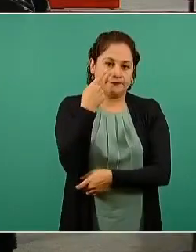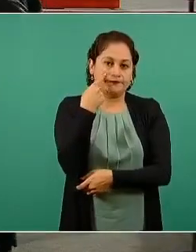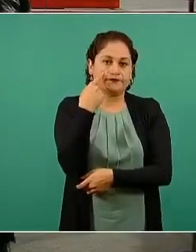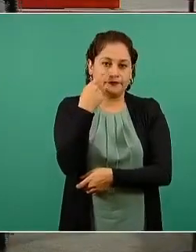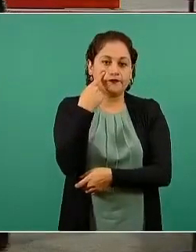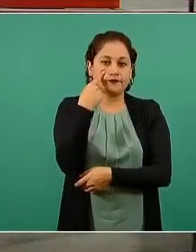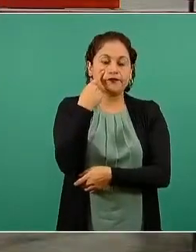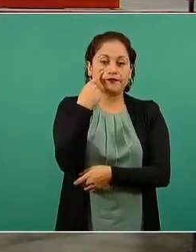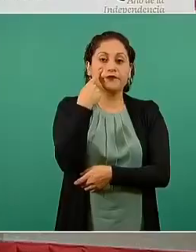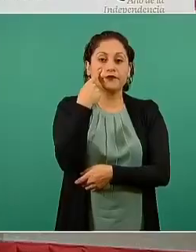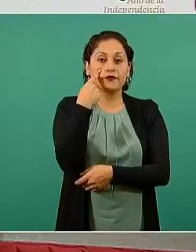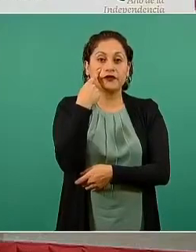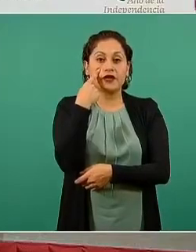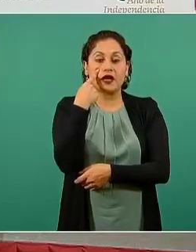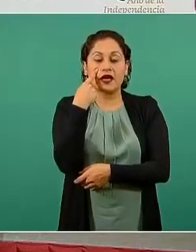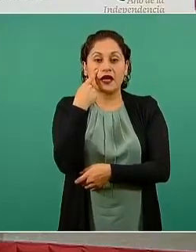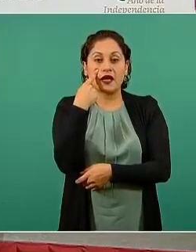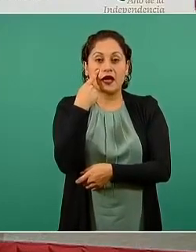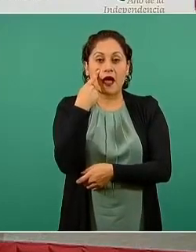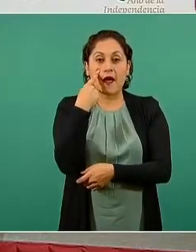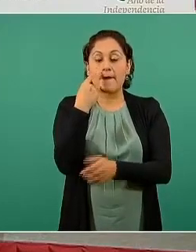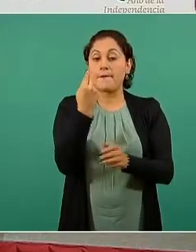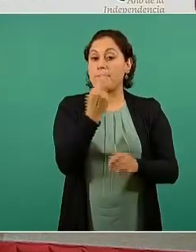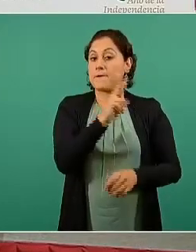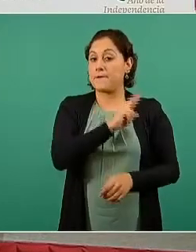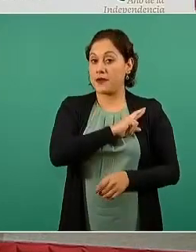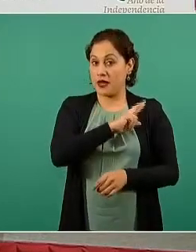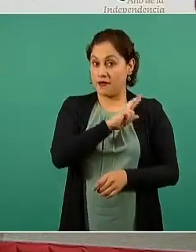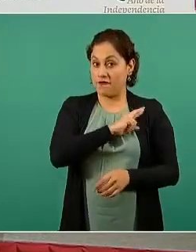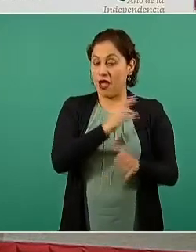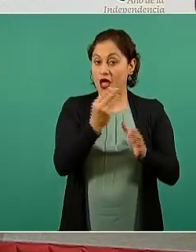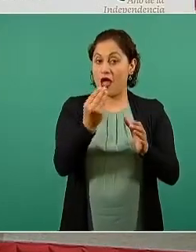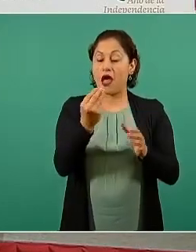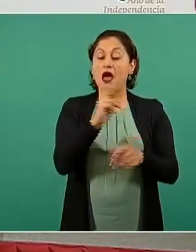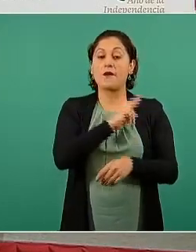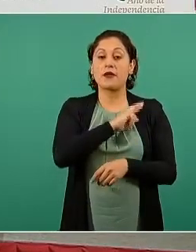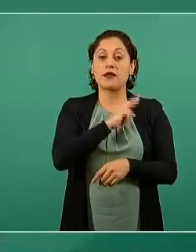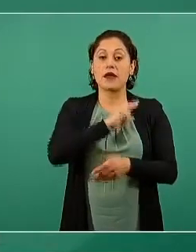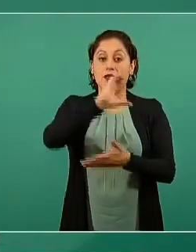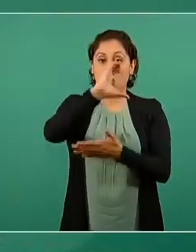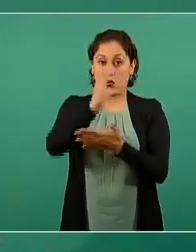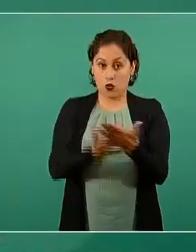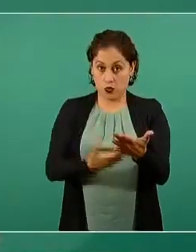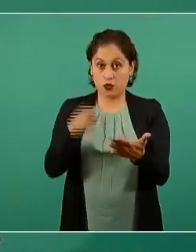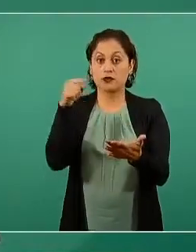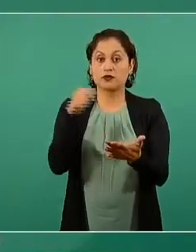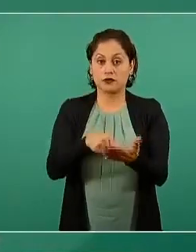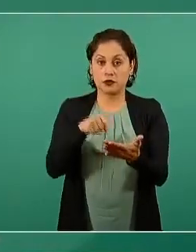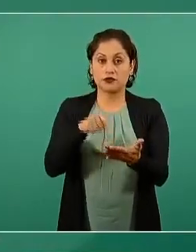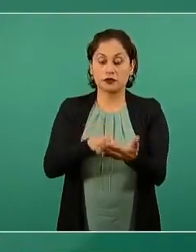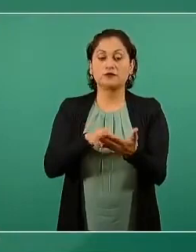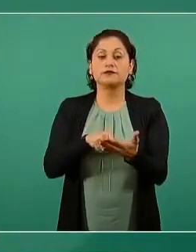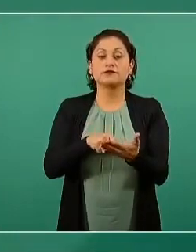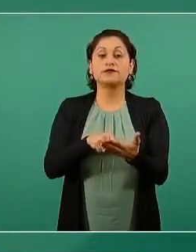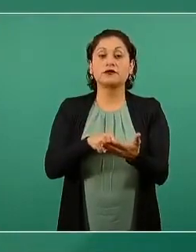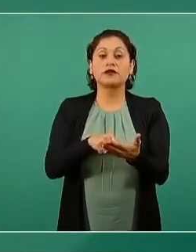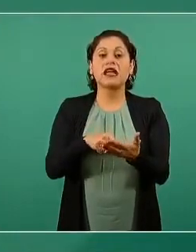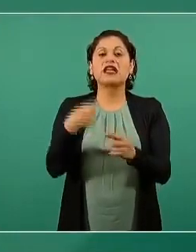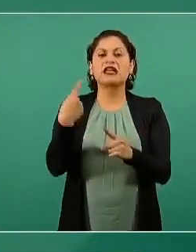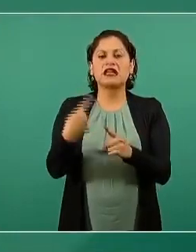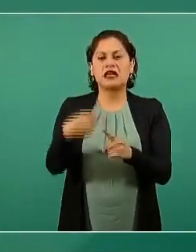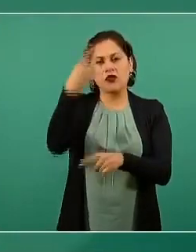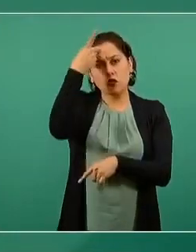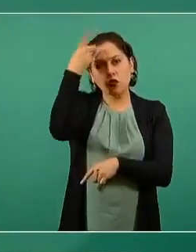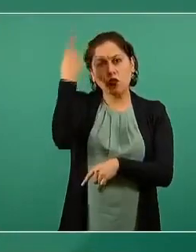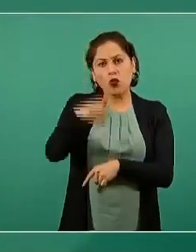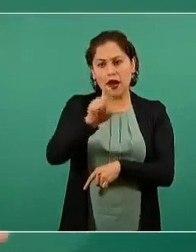producción esencialmente es un consorcio privado. La entidad titular del derecho de propiedad de la vacuna